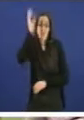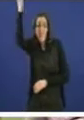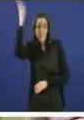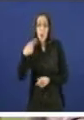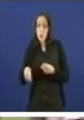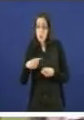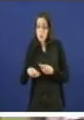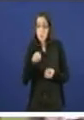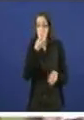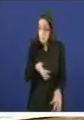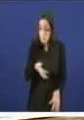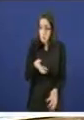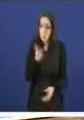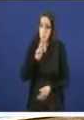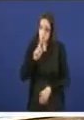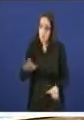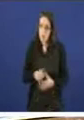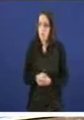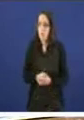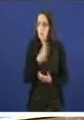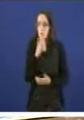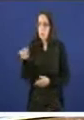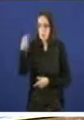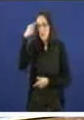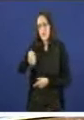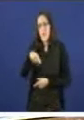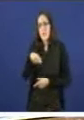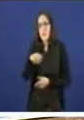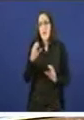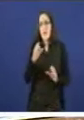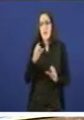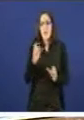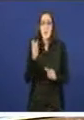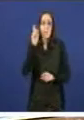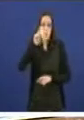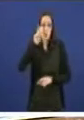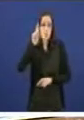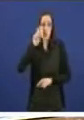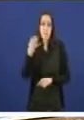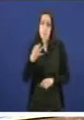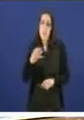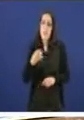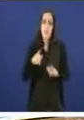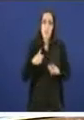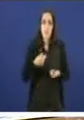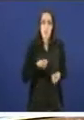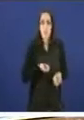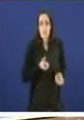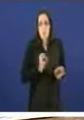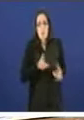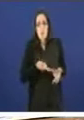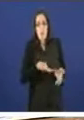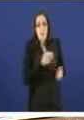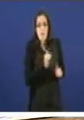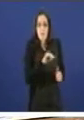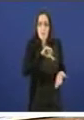porque vostede, como min, sabe que a Administración Educativa ten que respectar a autonomía que os centros educativos teñen recoñecida